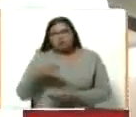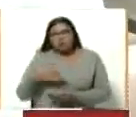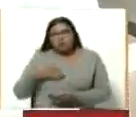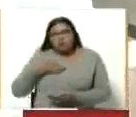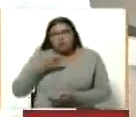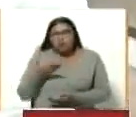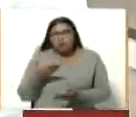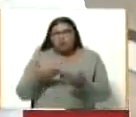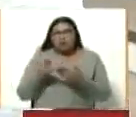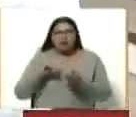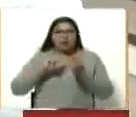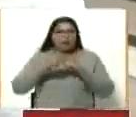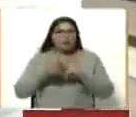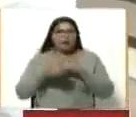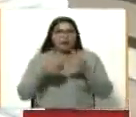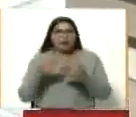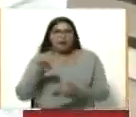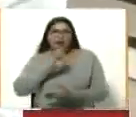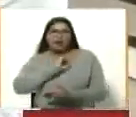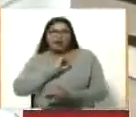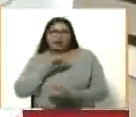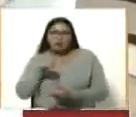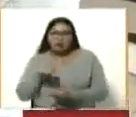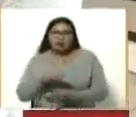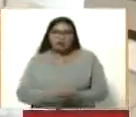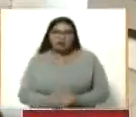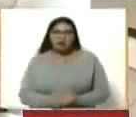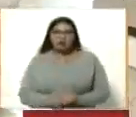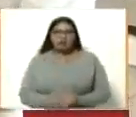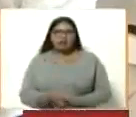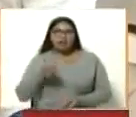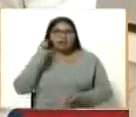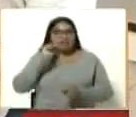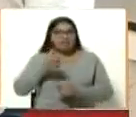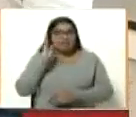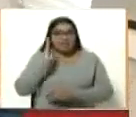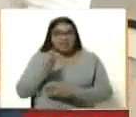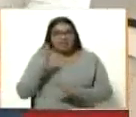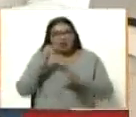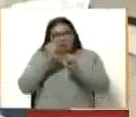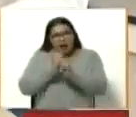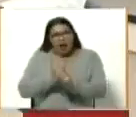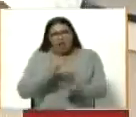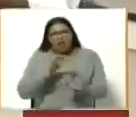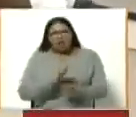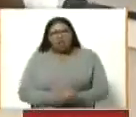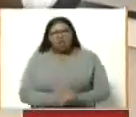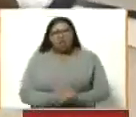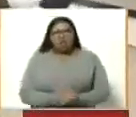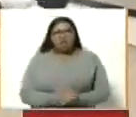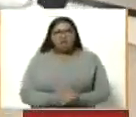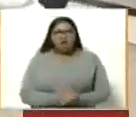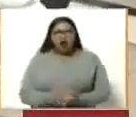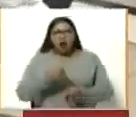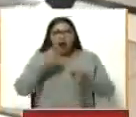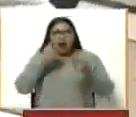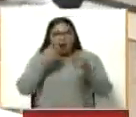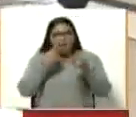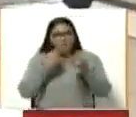posiblemente vaya a cambiar para enero esta, digamos, la sentencia, okay, del juez. Pero digamos